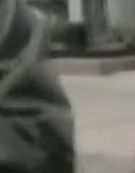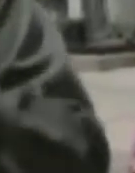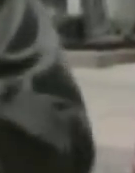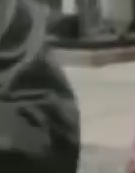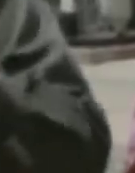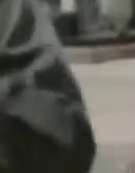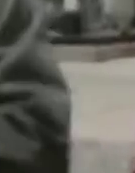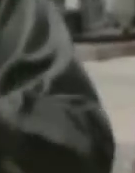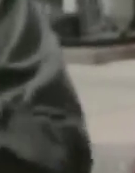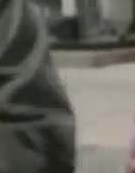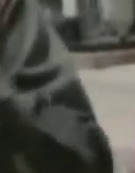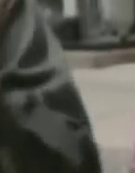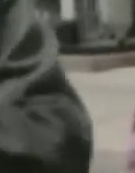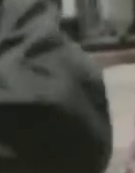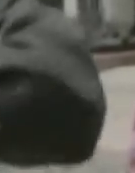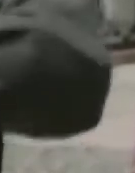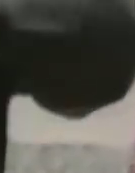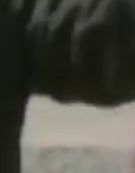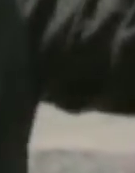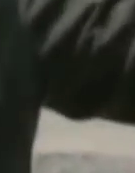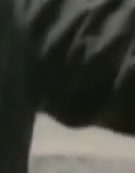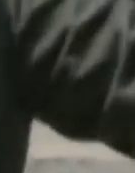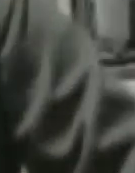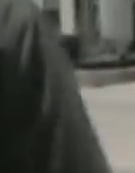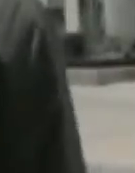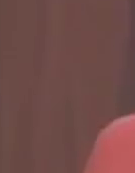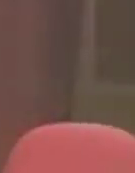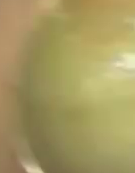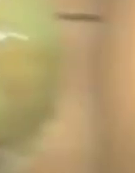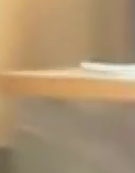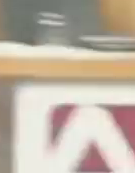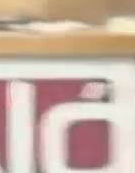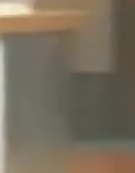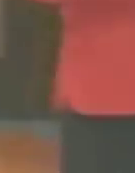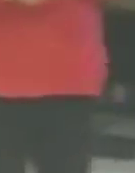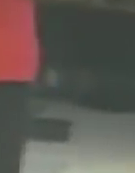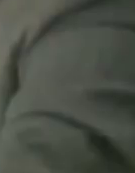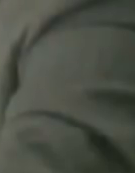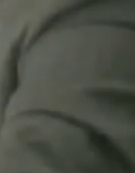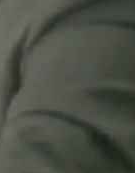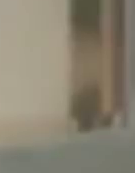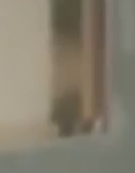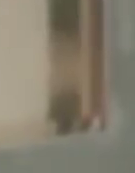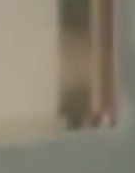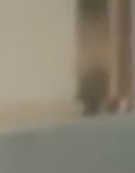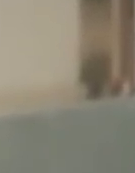Programa como este en todo este inmenso espacio.